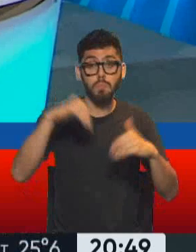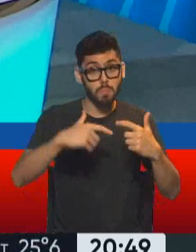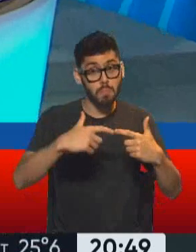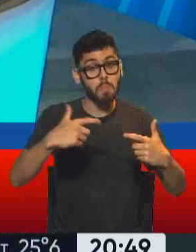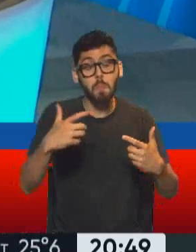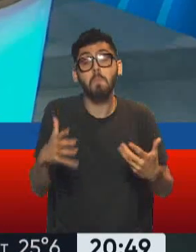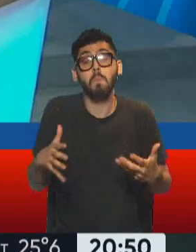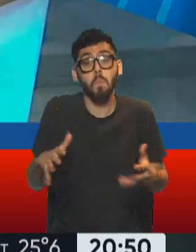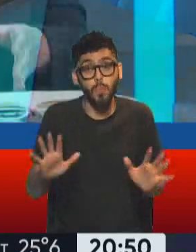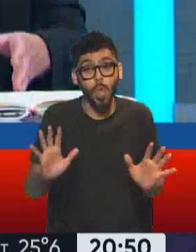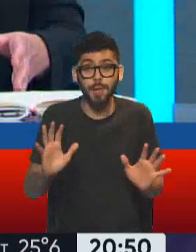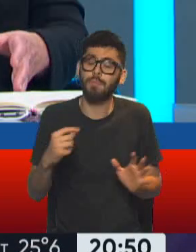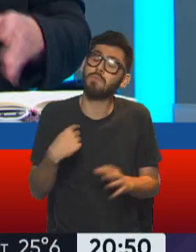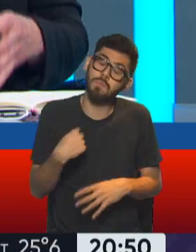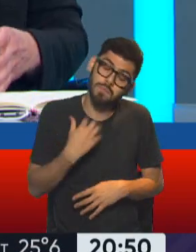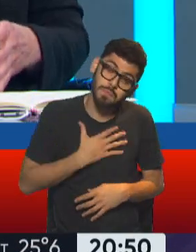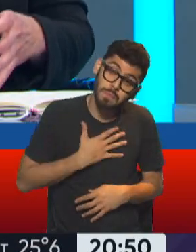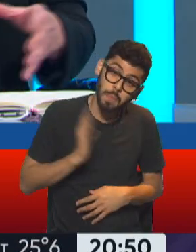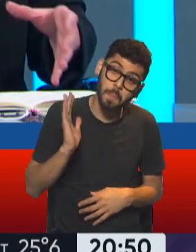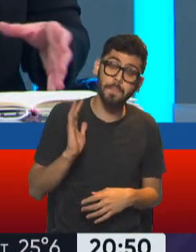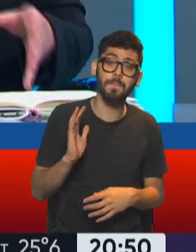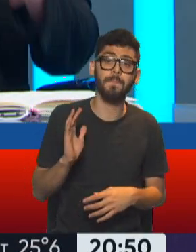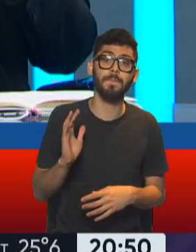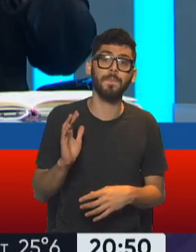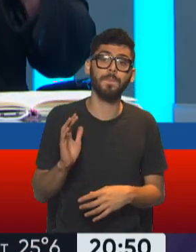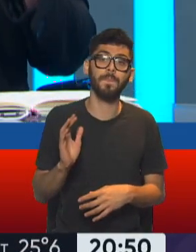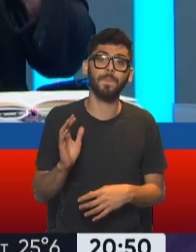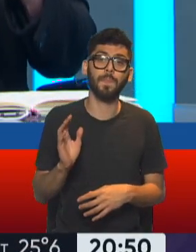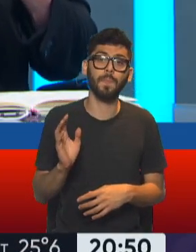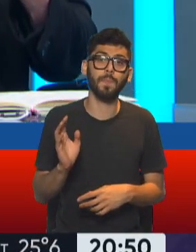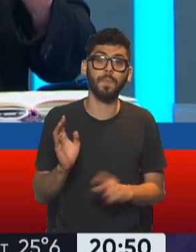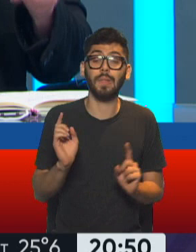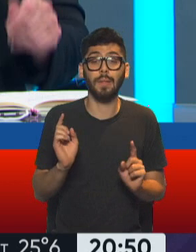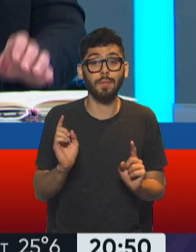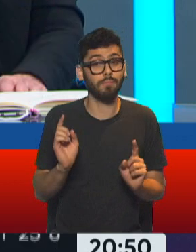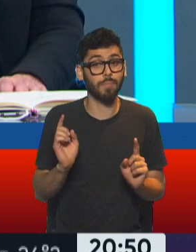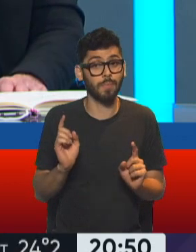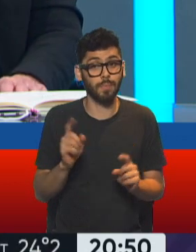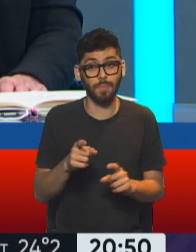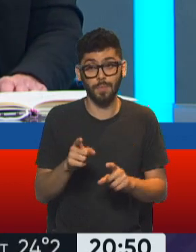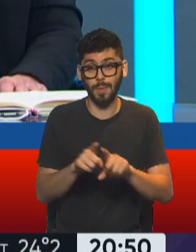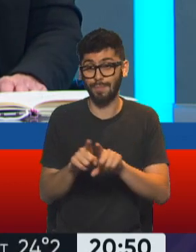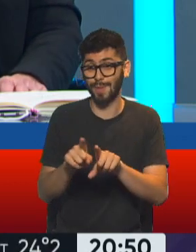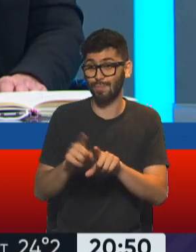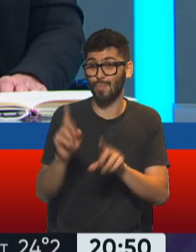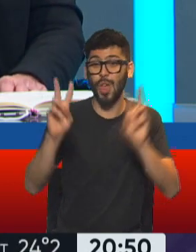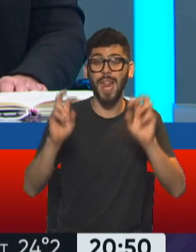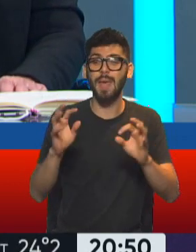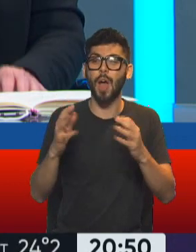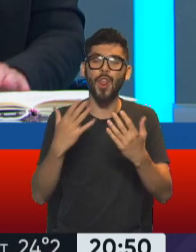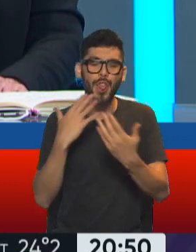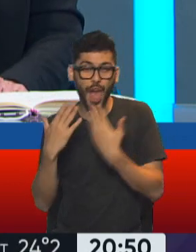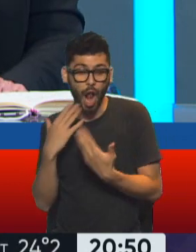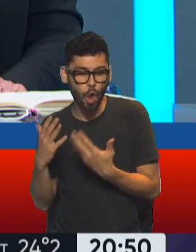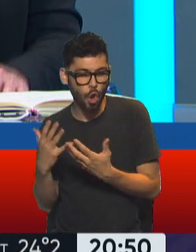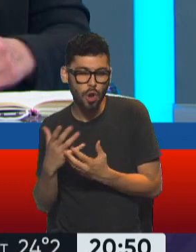entonces yo lo que diría es también es esto digamos en relación con lo que hablamos antes del diálogo va a haber